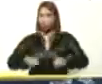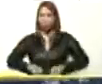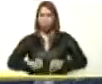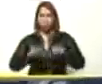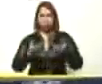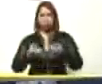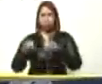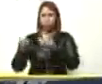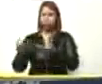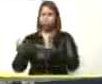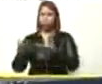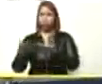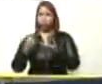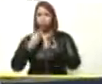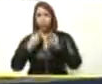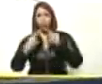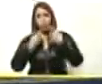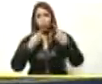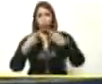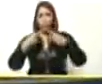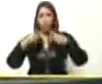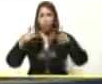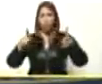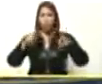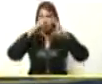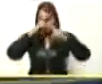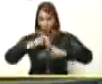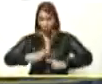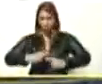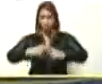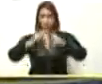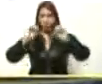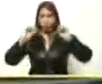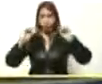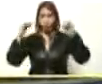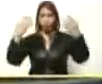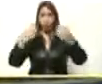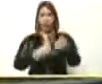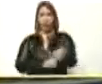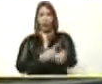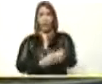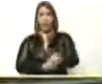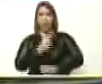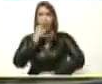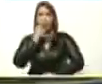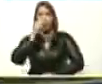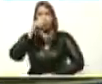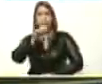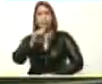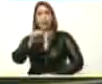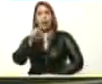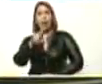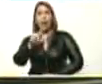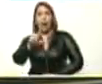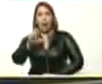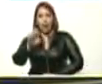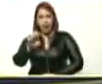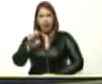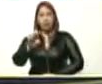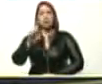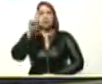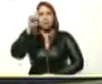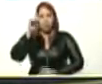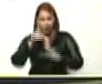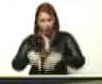públicos, a todos sus discursos públicos, honor y gloria, a nuestro hermano, E. Arle Herrera, y a todos los que partieron, en el